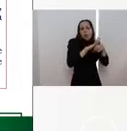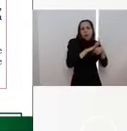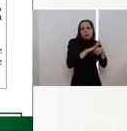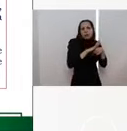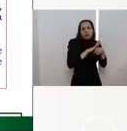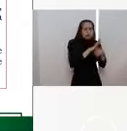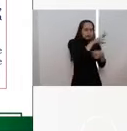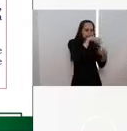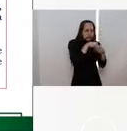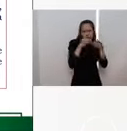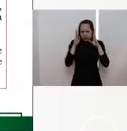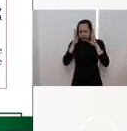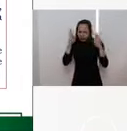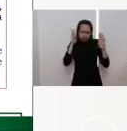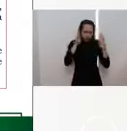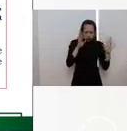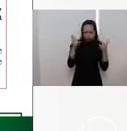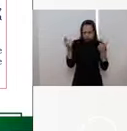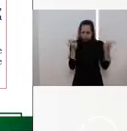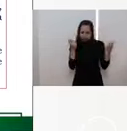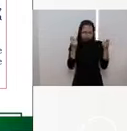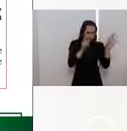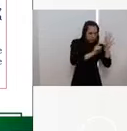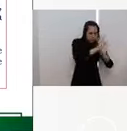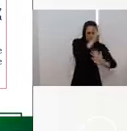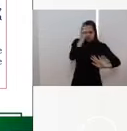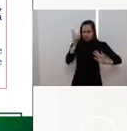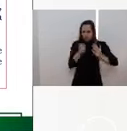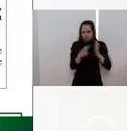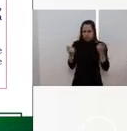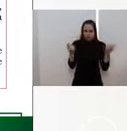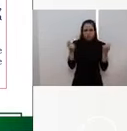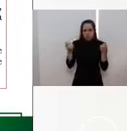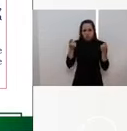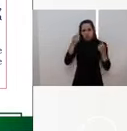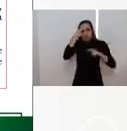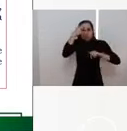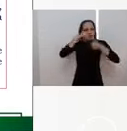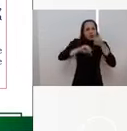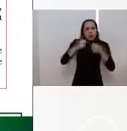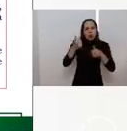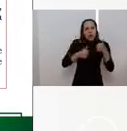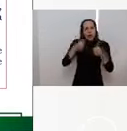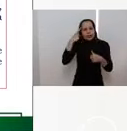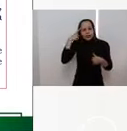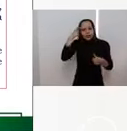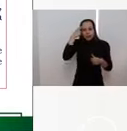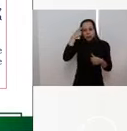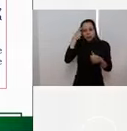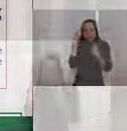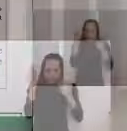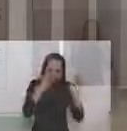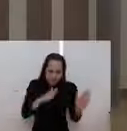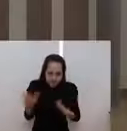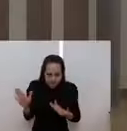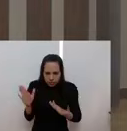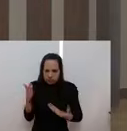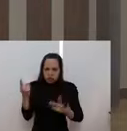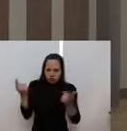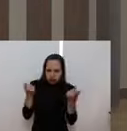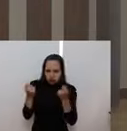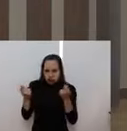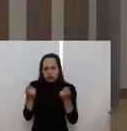19 y dar un tratamiento integral entonces el reto que implicó una preparación una planificación activamos